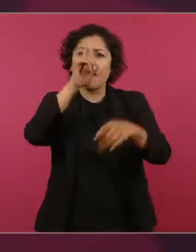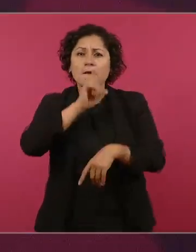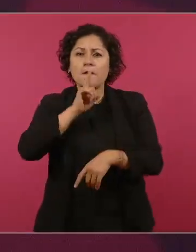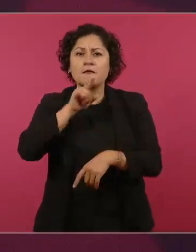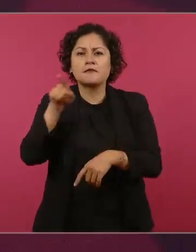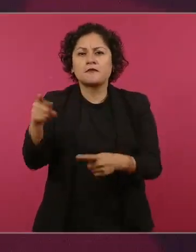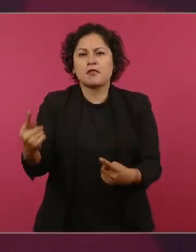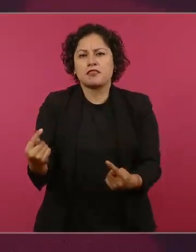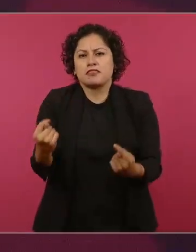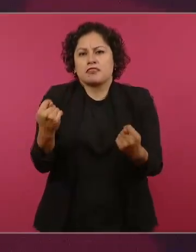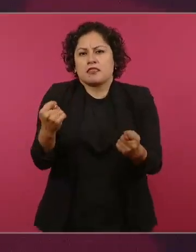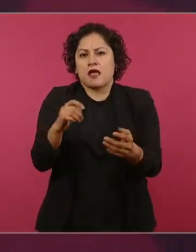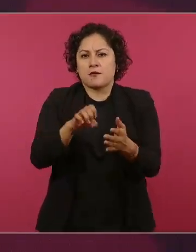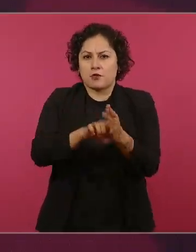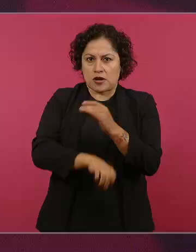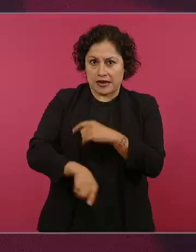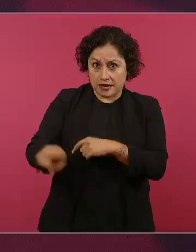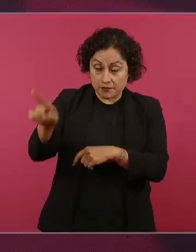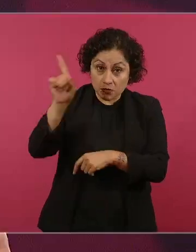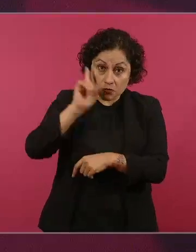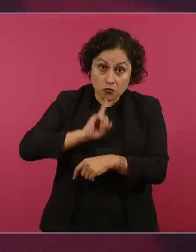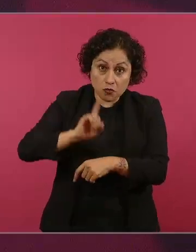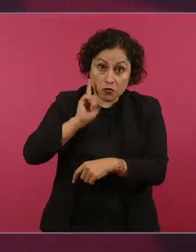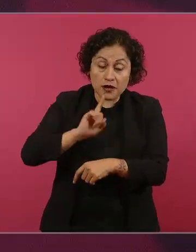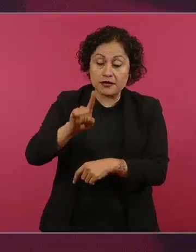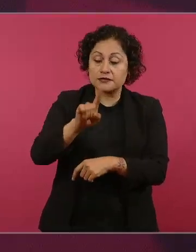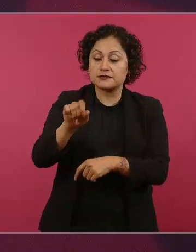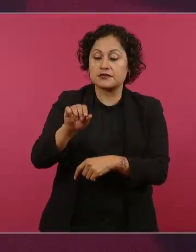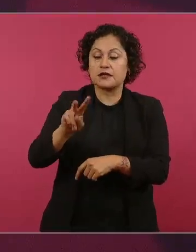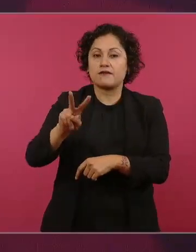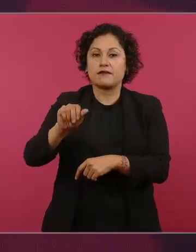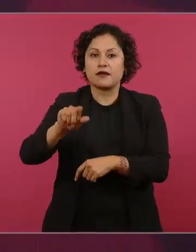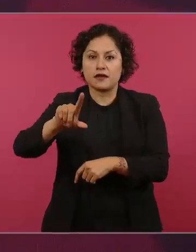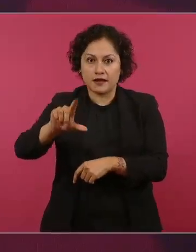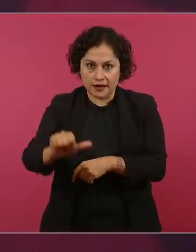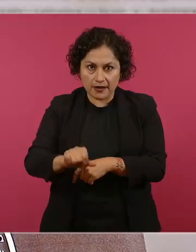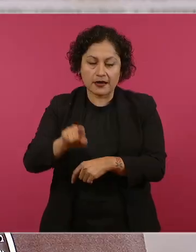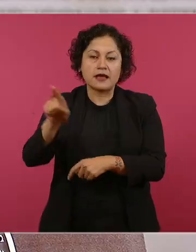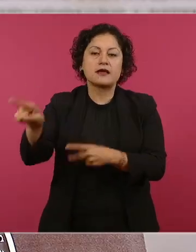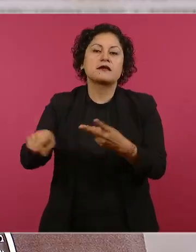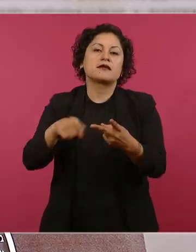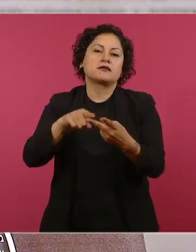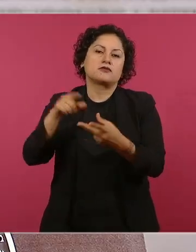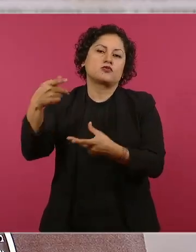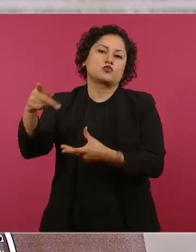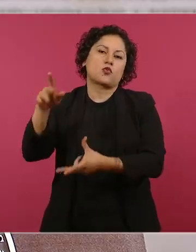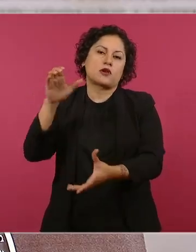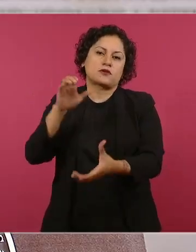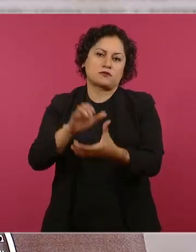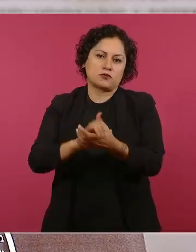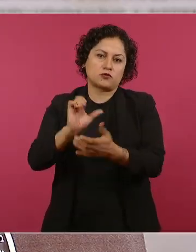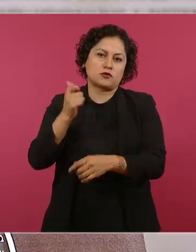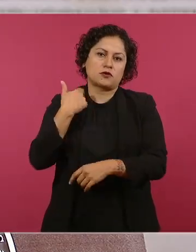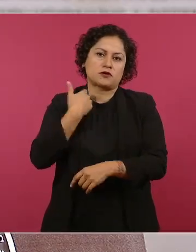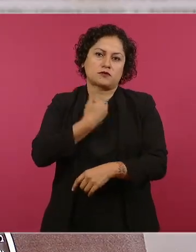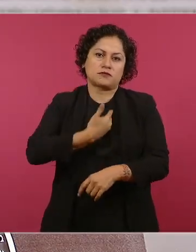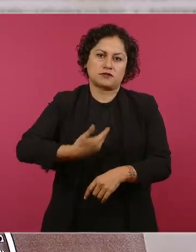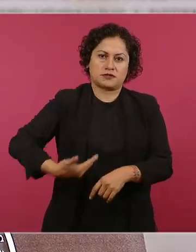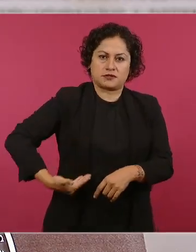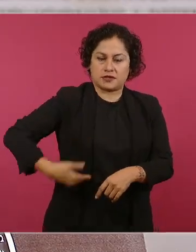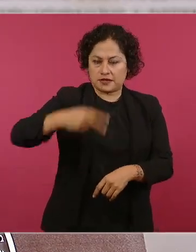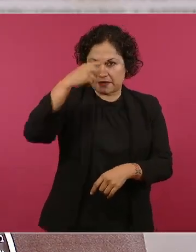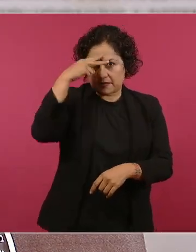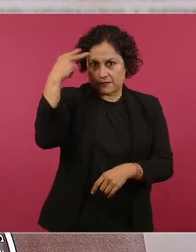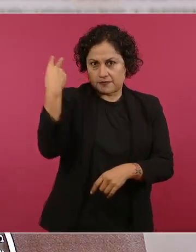Margarita Zavala y su esposo Felipe Calderón, el expresidente de México. Ya sobra